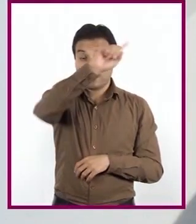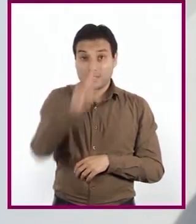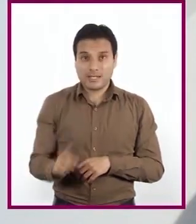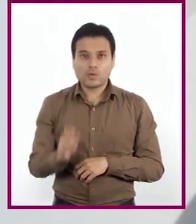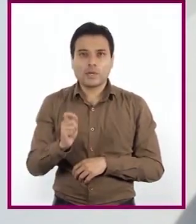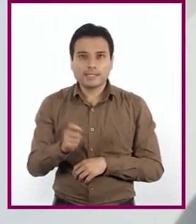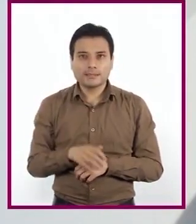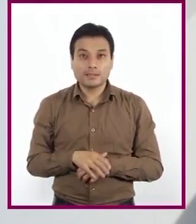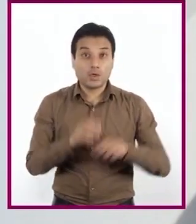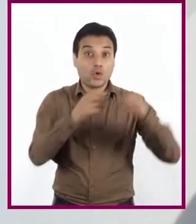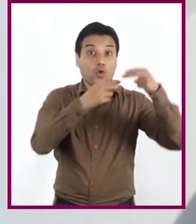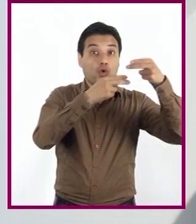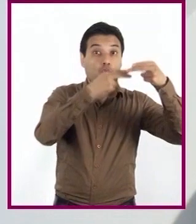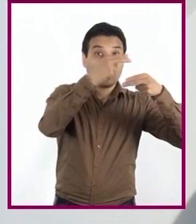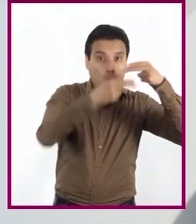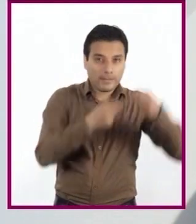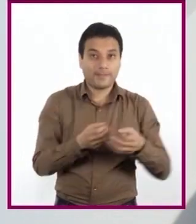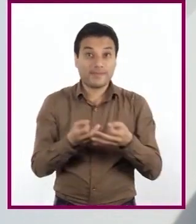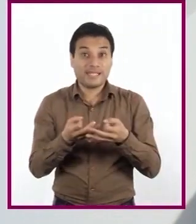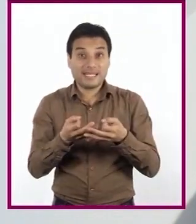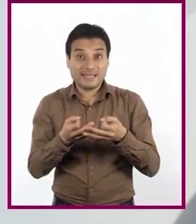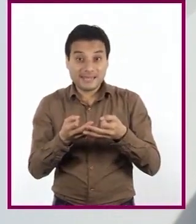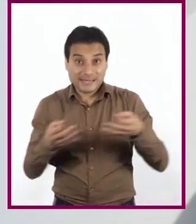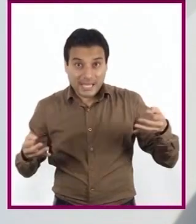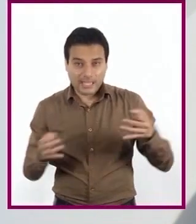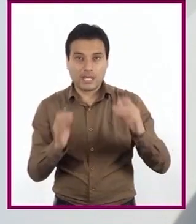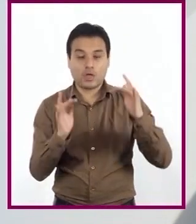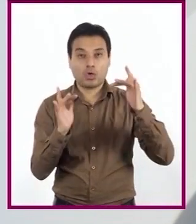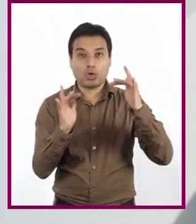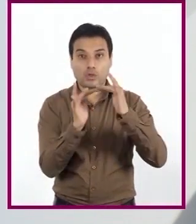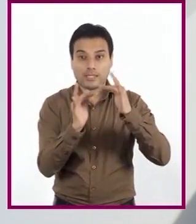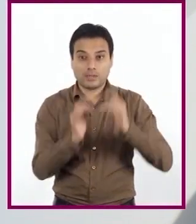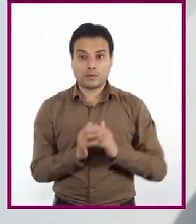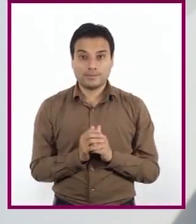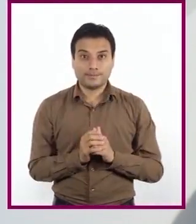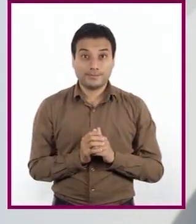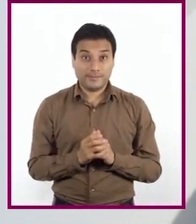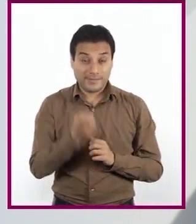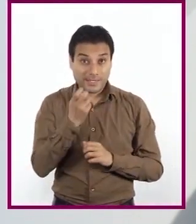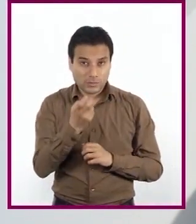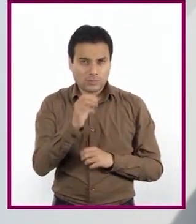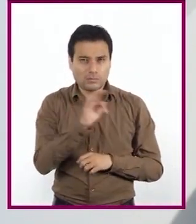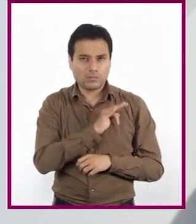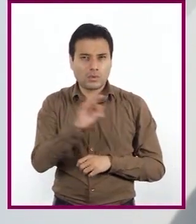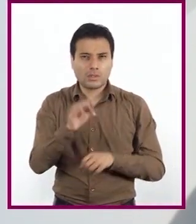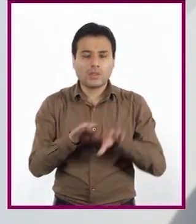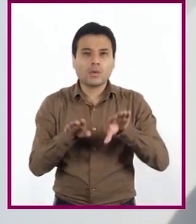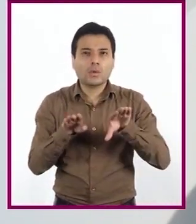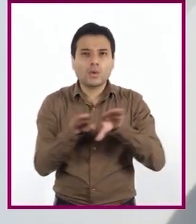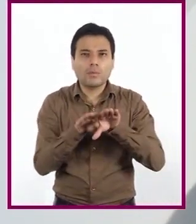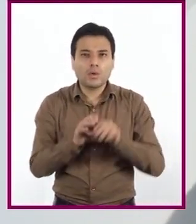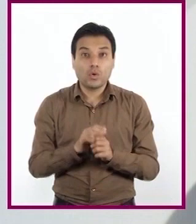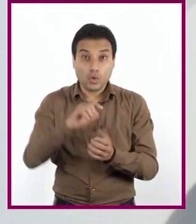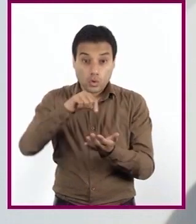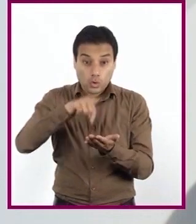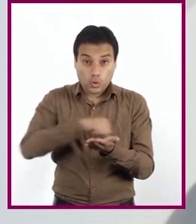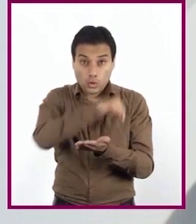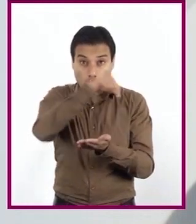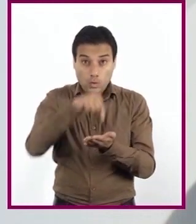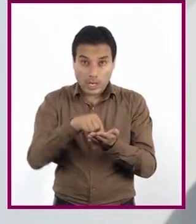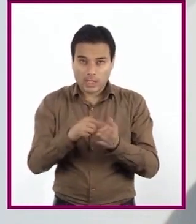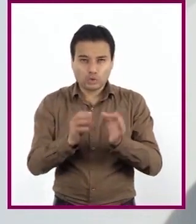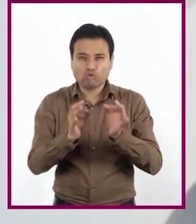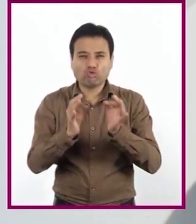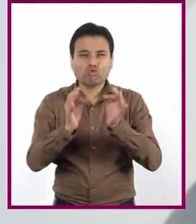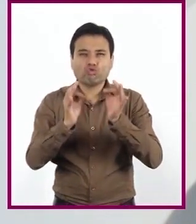caso, la nube y la tierra. Este contacto tiene la mayor posibilidad de producirse por medio del lugar más elevado sobre la